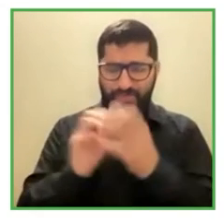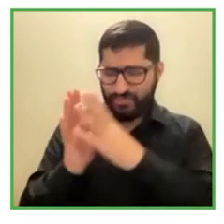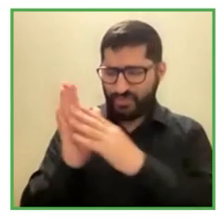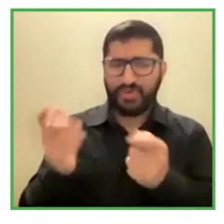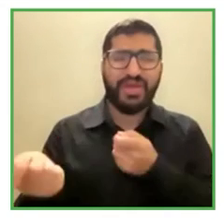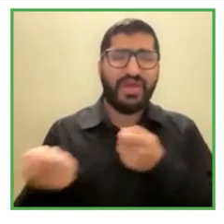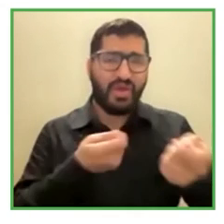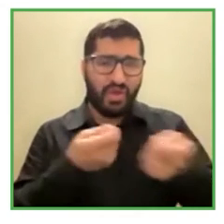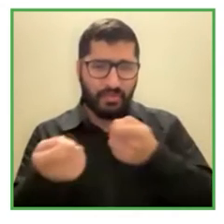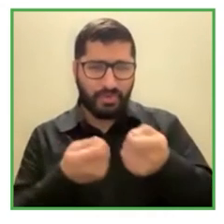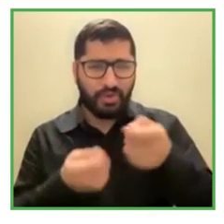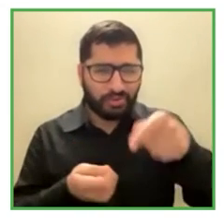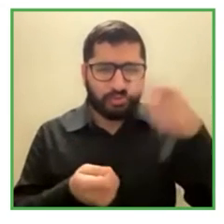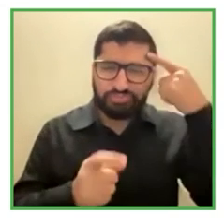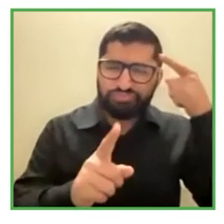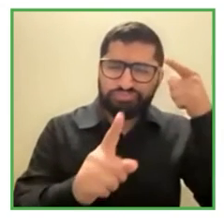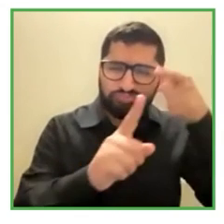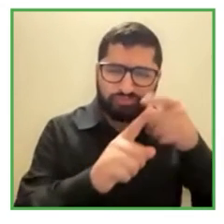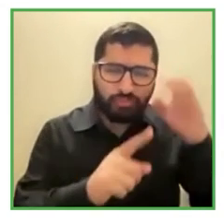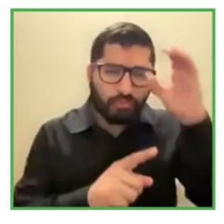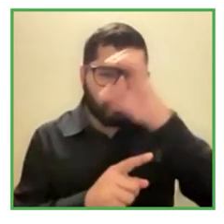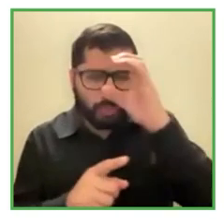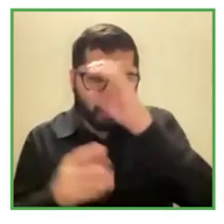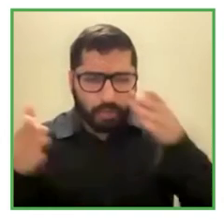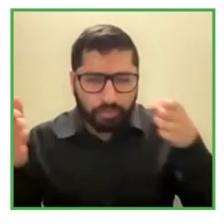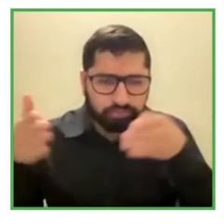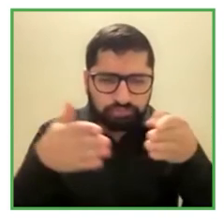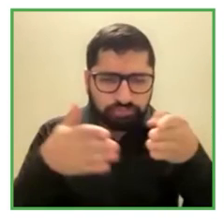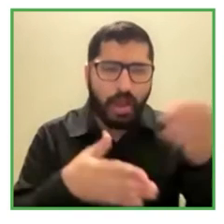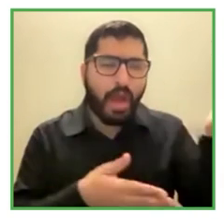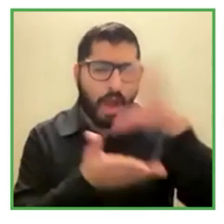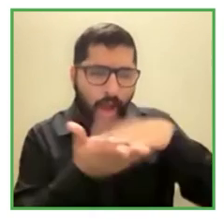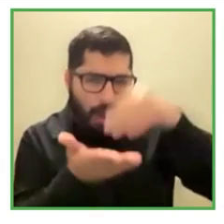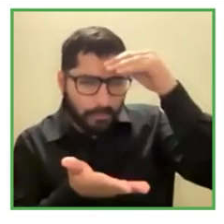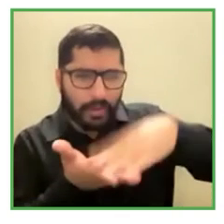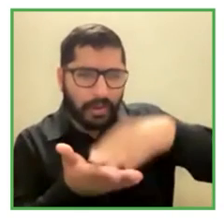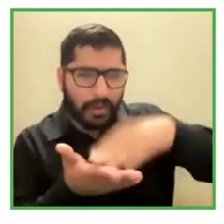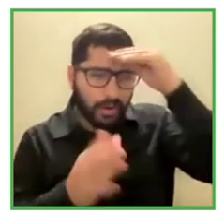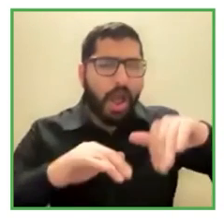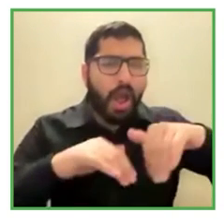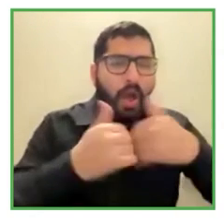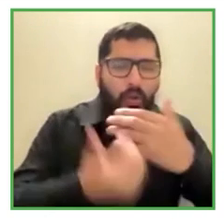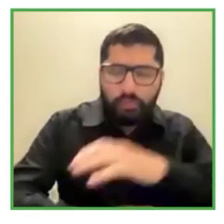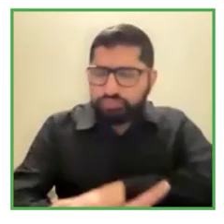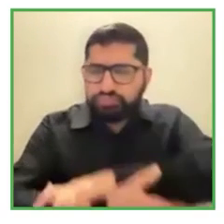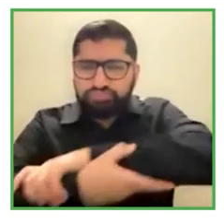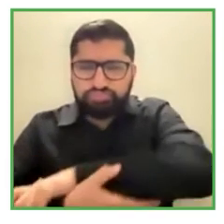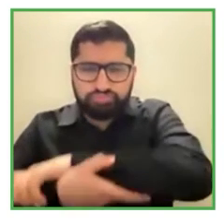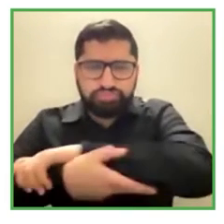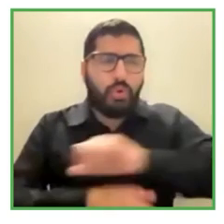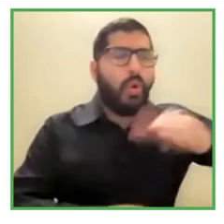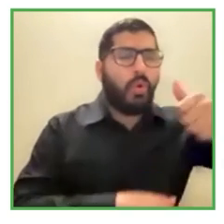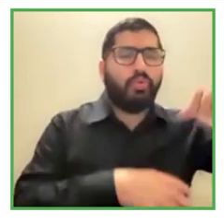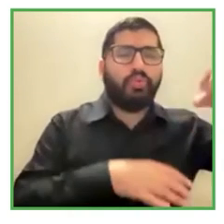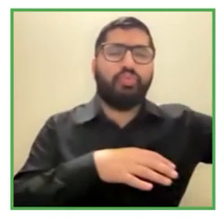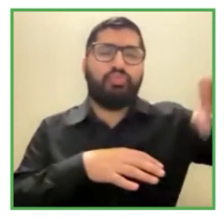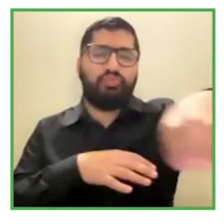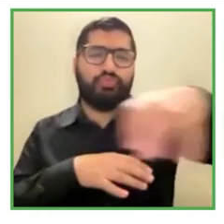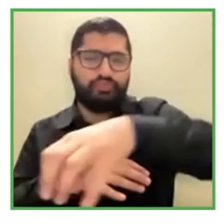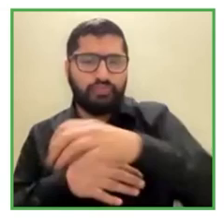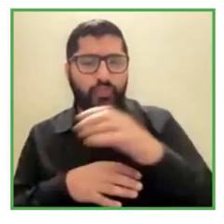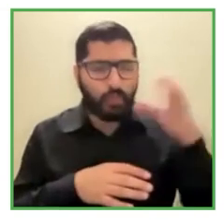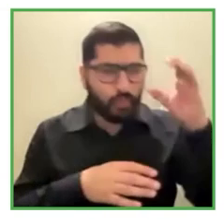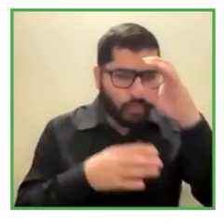también el aprender cómo podemos asociarnos en otros continentes también. Así que hemos explorado oportunidades en India y